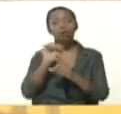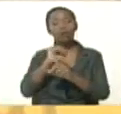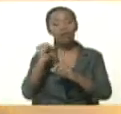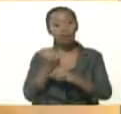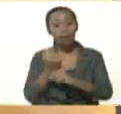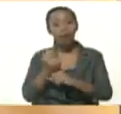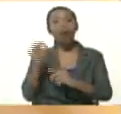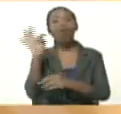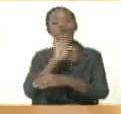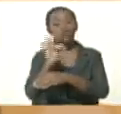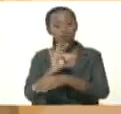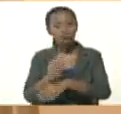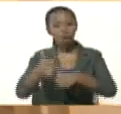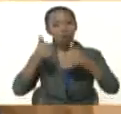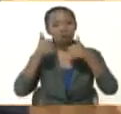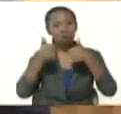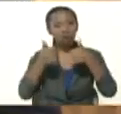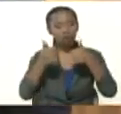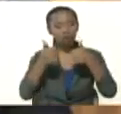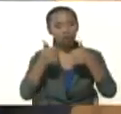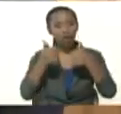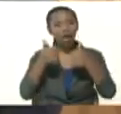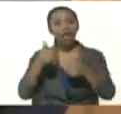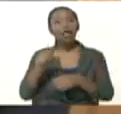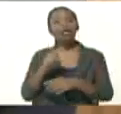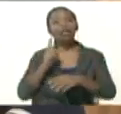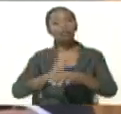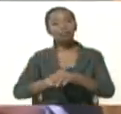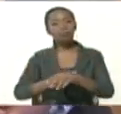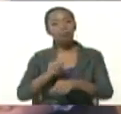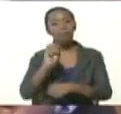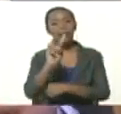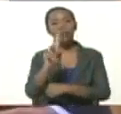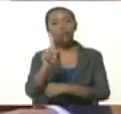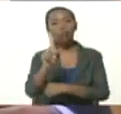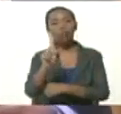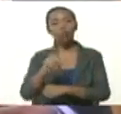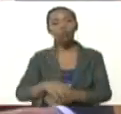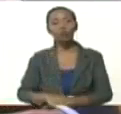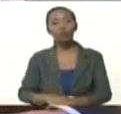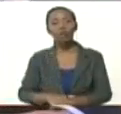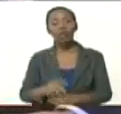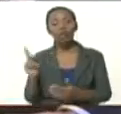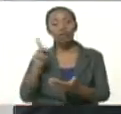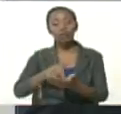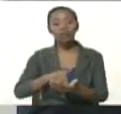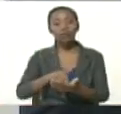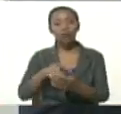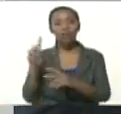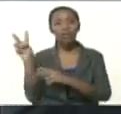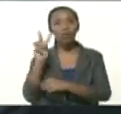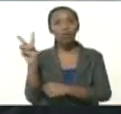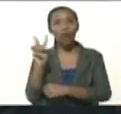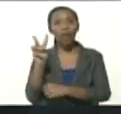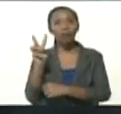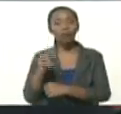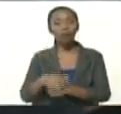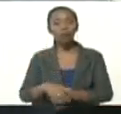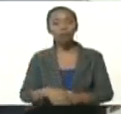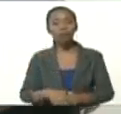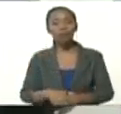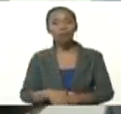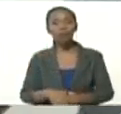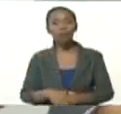funciona, que está totalmente... El siglo XXI. Así es. Por eso el siglo XXI que llegó a Venezuela. Mucho gusto. Cripto